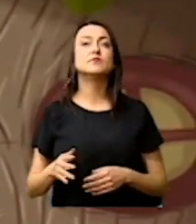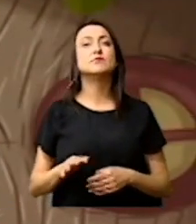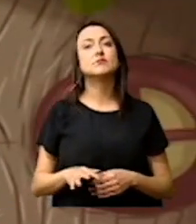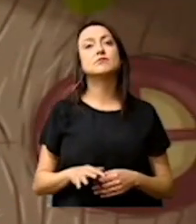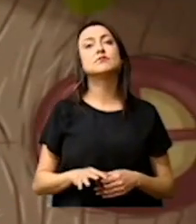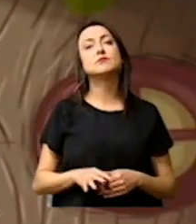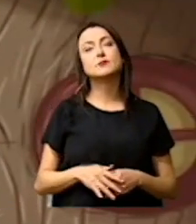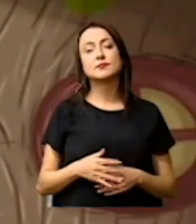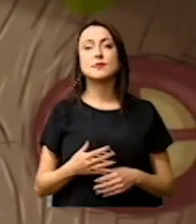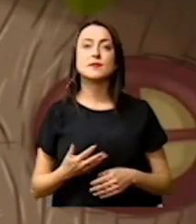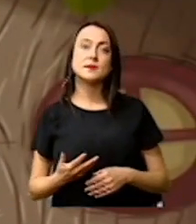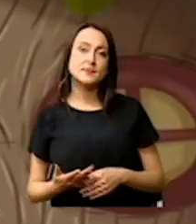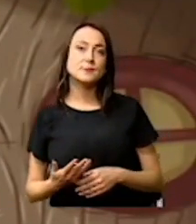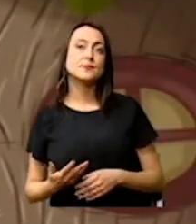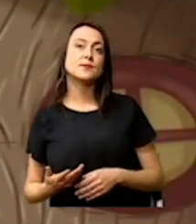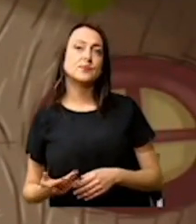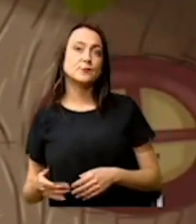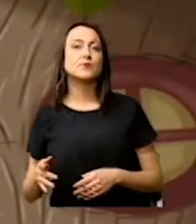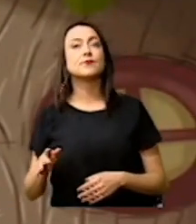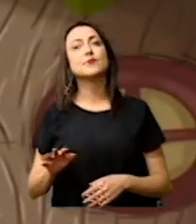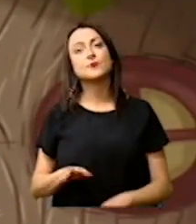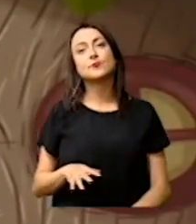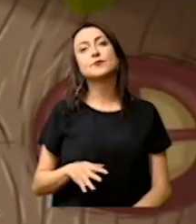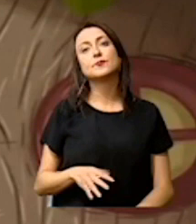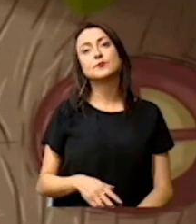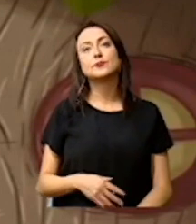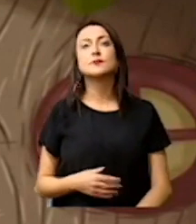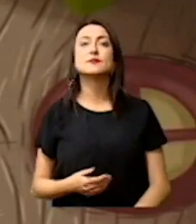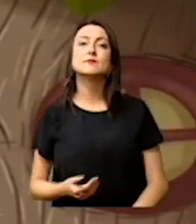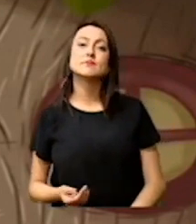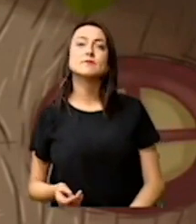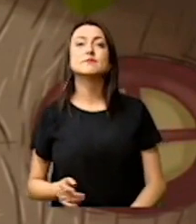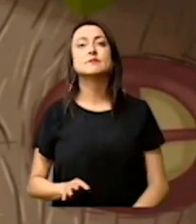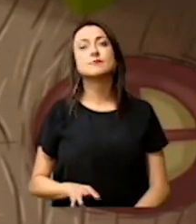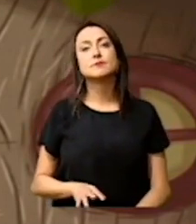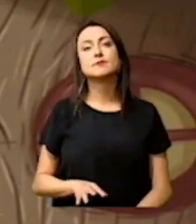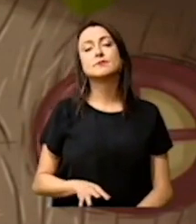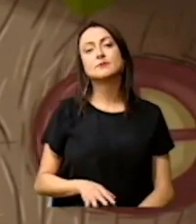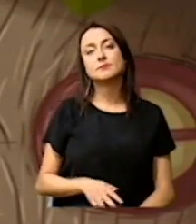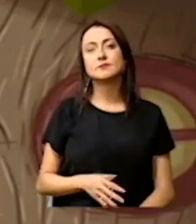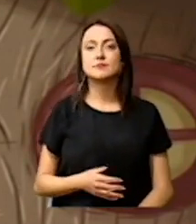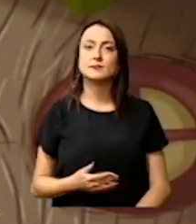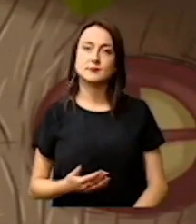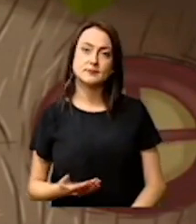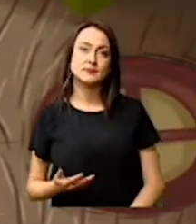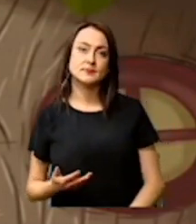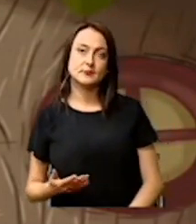¿Qué?